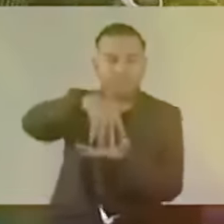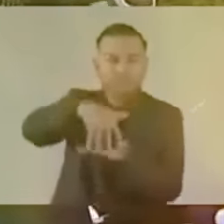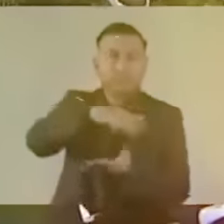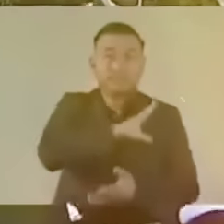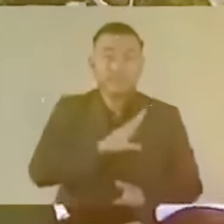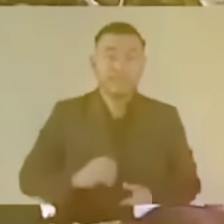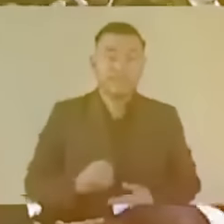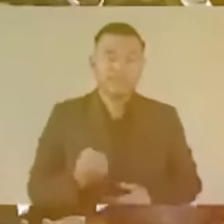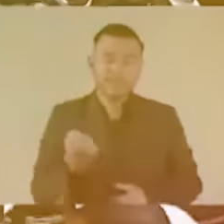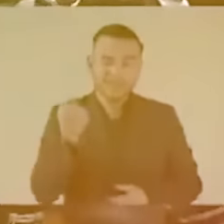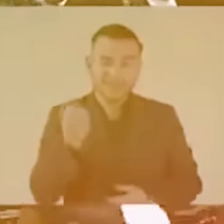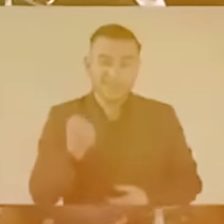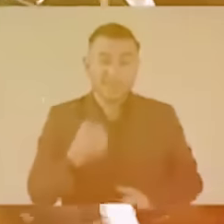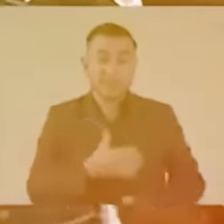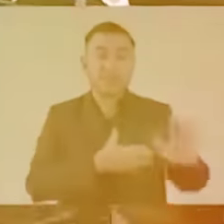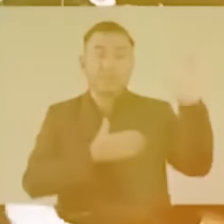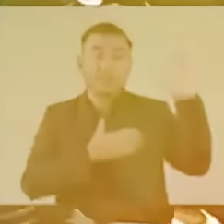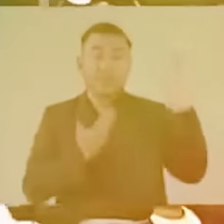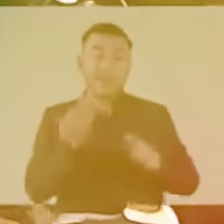importante del compromiso que tuvimos ese día.